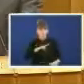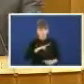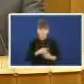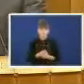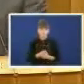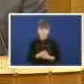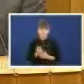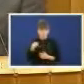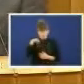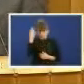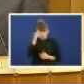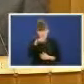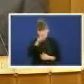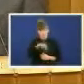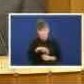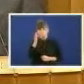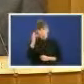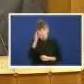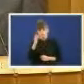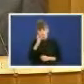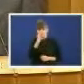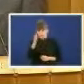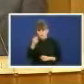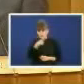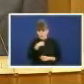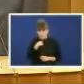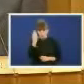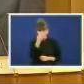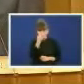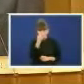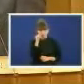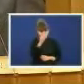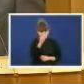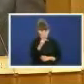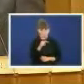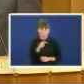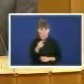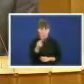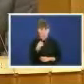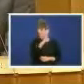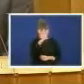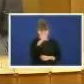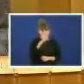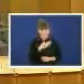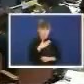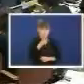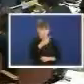será positiva porque iso estou seguro que o que agarda e espera de nos o país moitas gracias